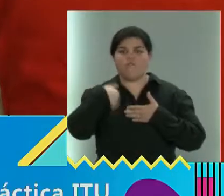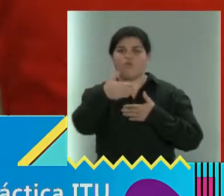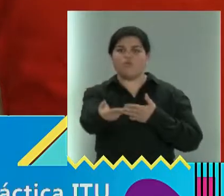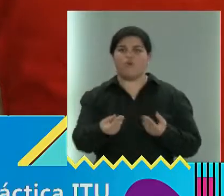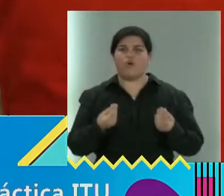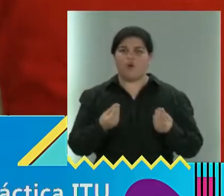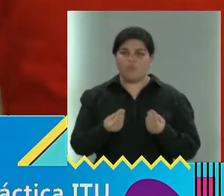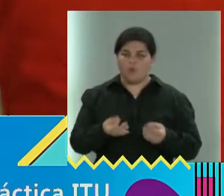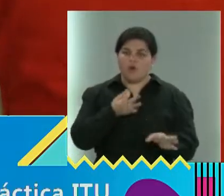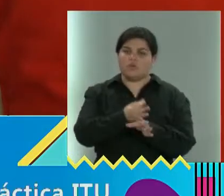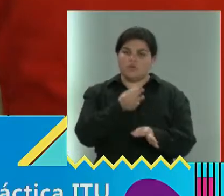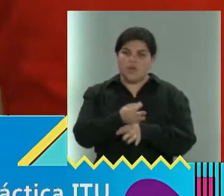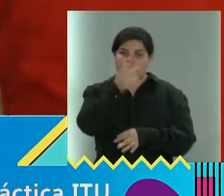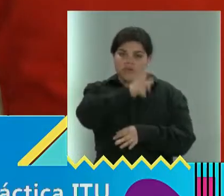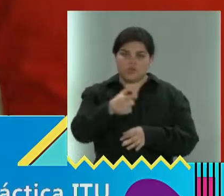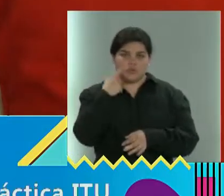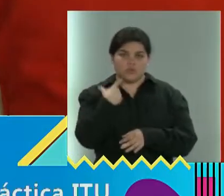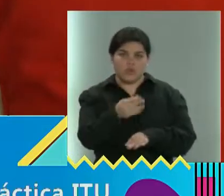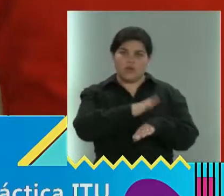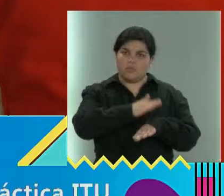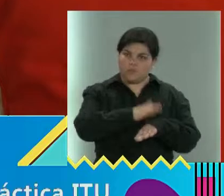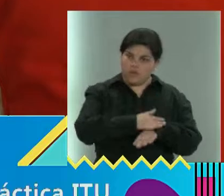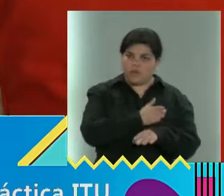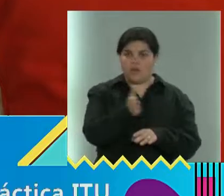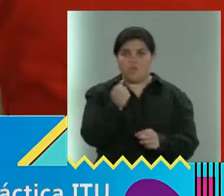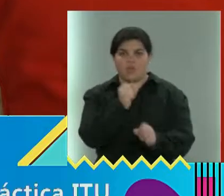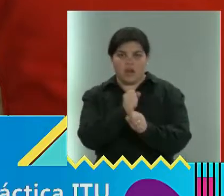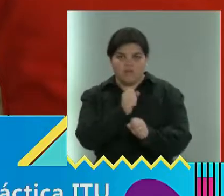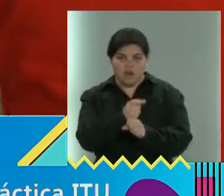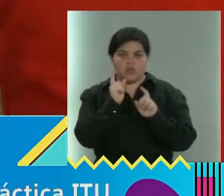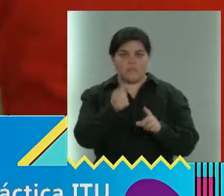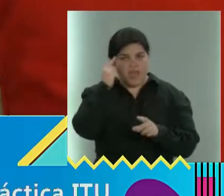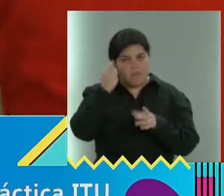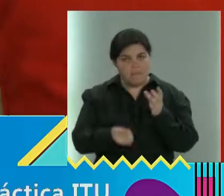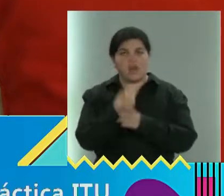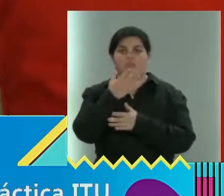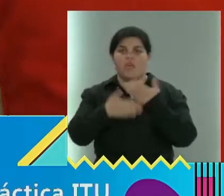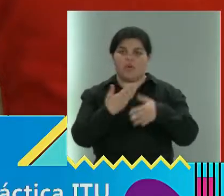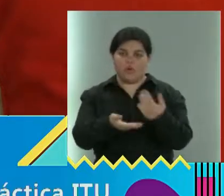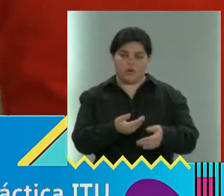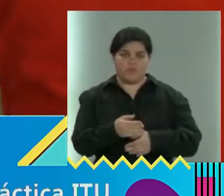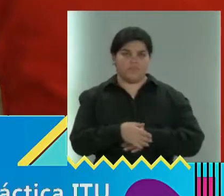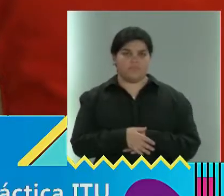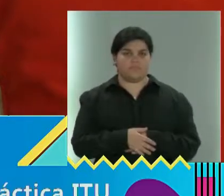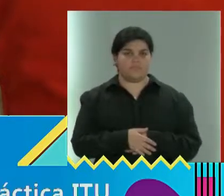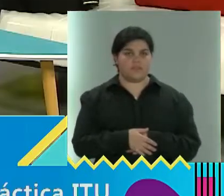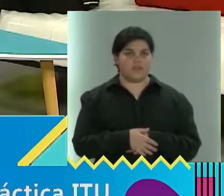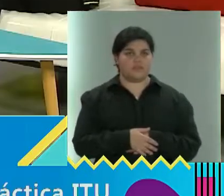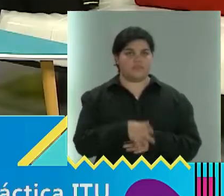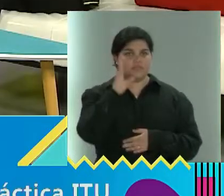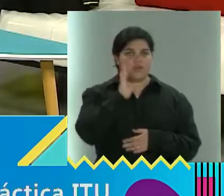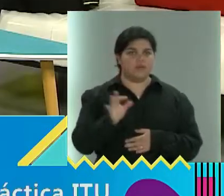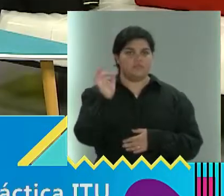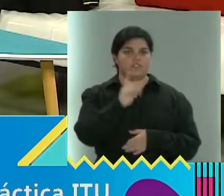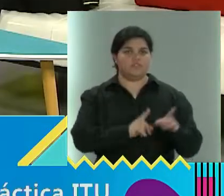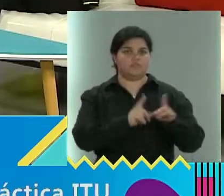ciudadanos responsables, empleables y emprendedores. Claro. Claro. Nora, ¿qué opinión te merece? Y también